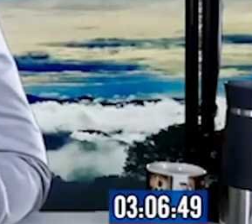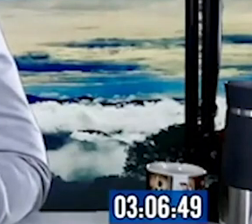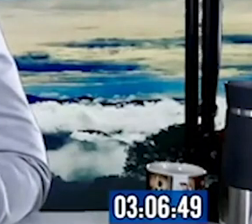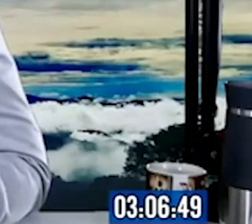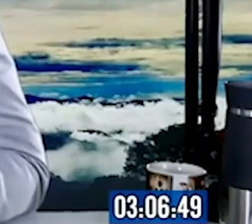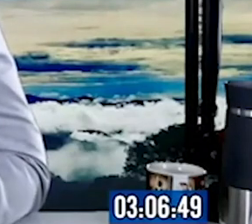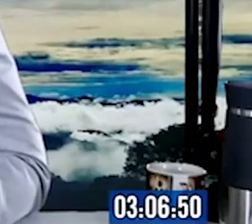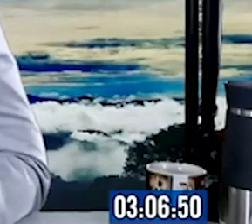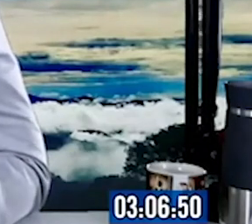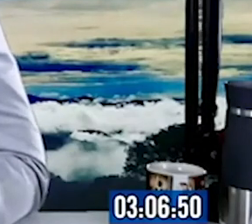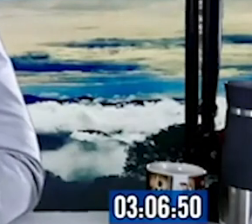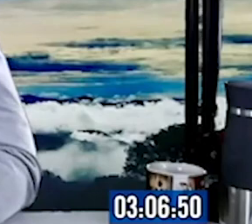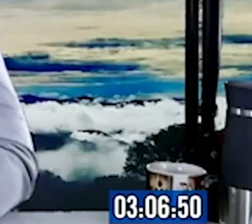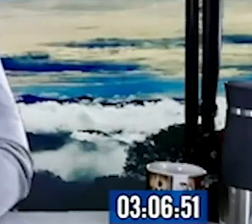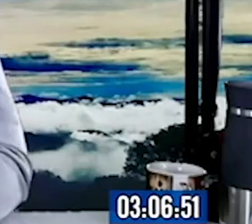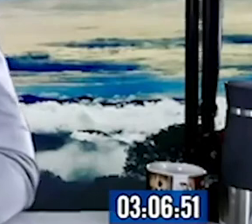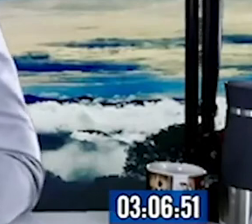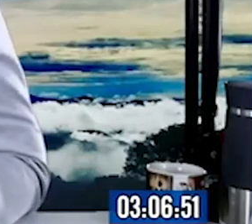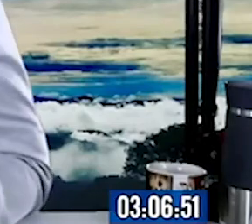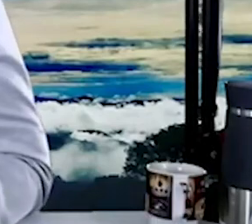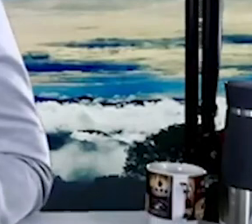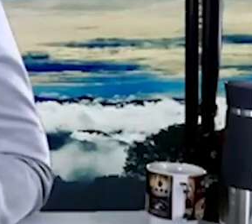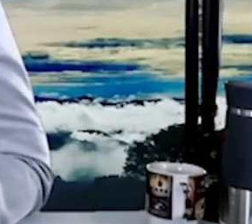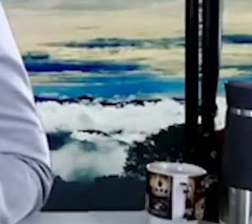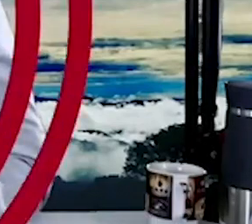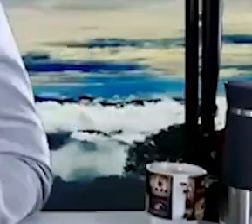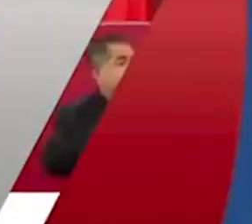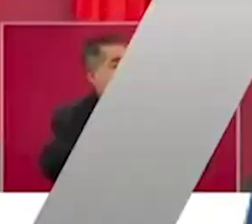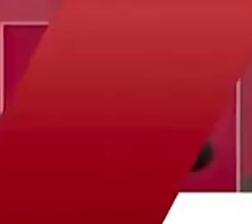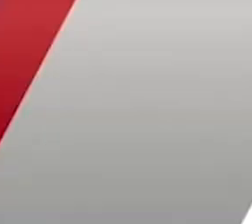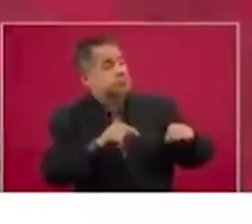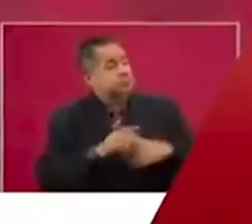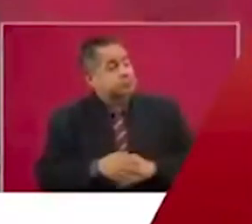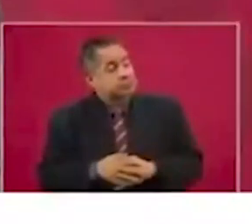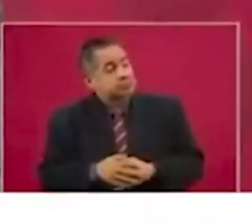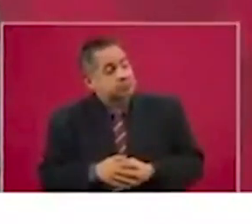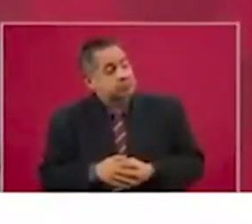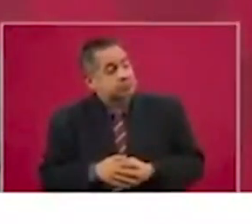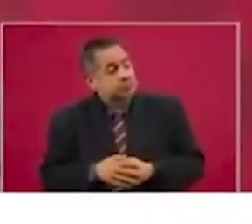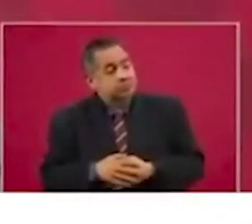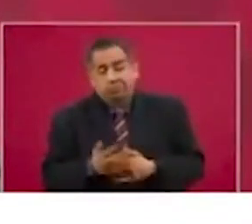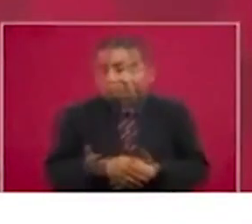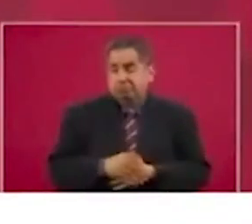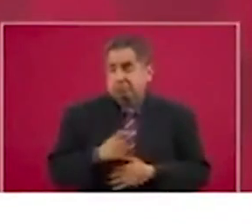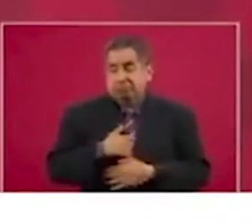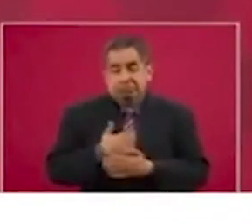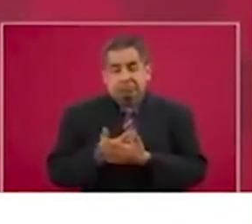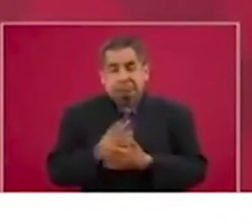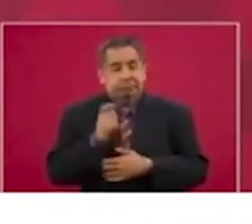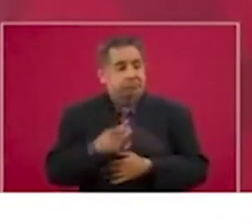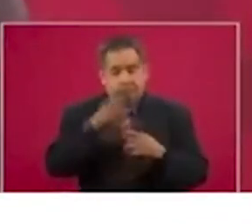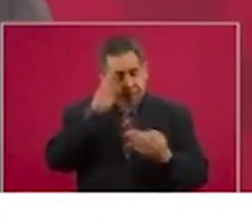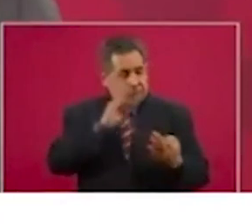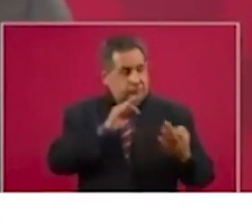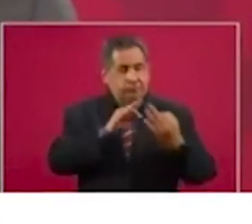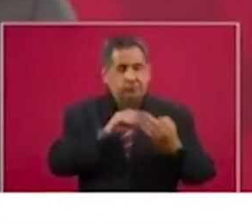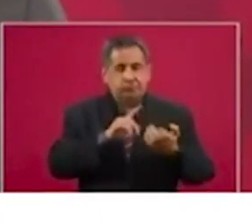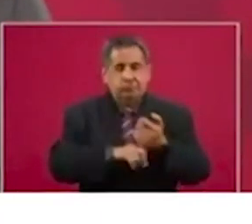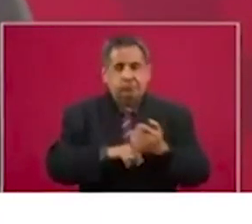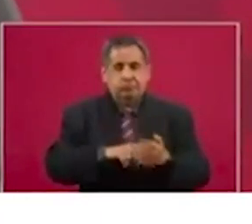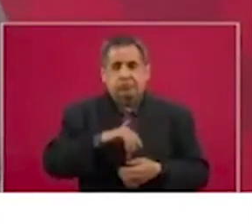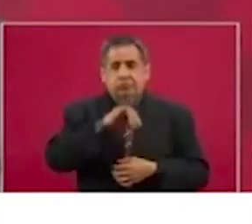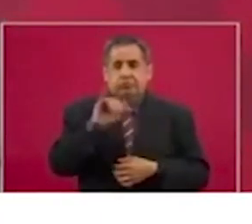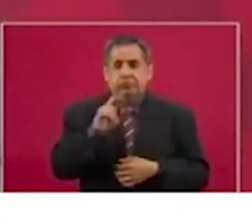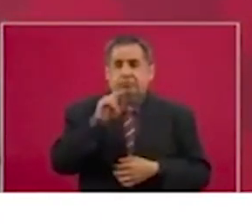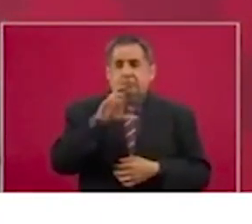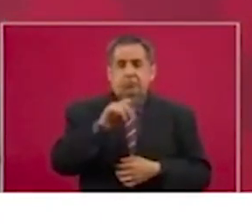para hacerlo. Pero vamos a escuchar cómo lo dijo el presidente. No estoy esperando que venga el señor Junco a colgar su